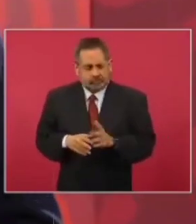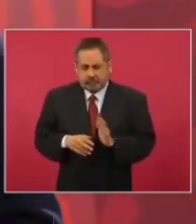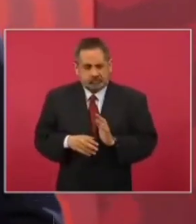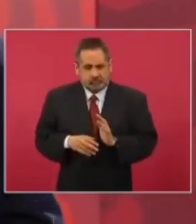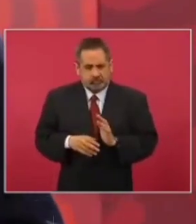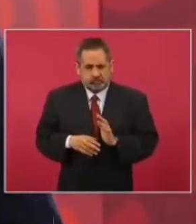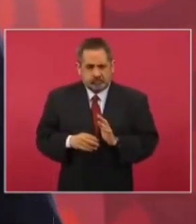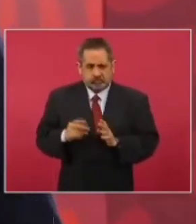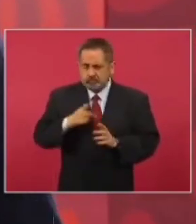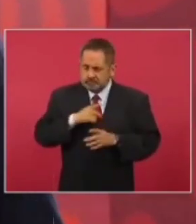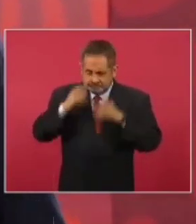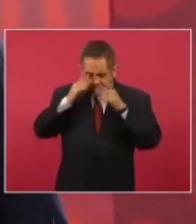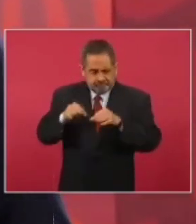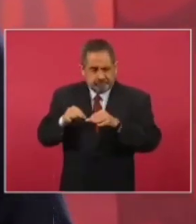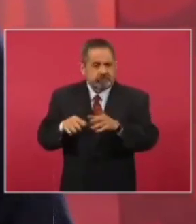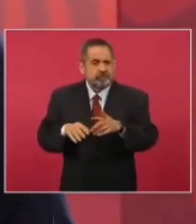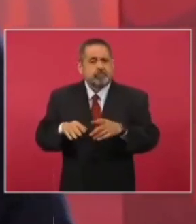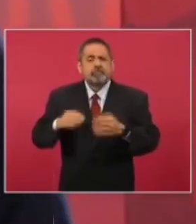a ver lo que decía